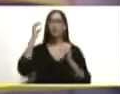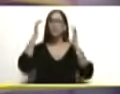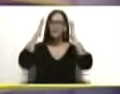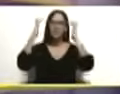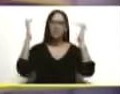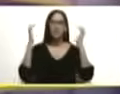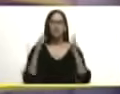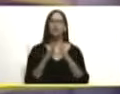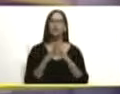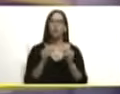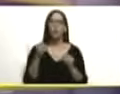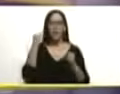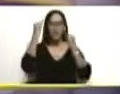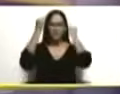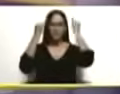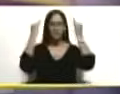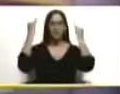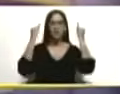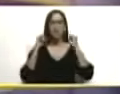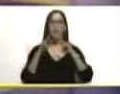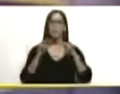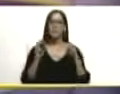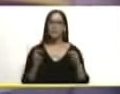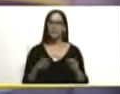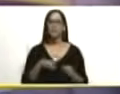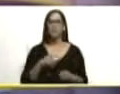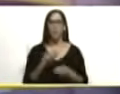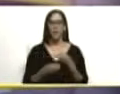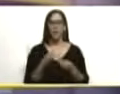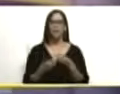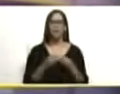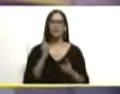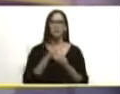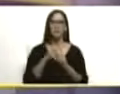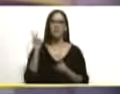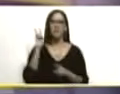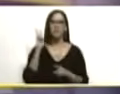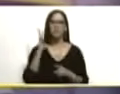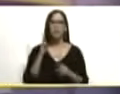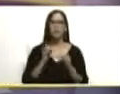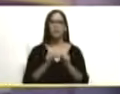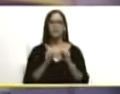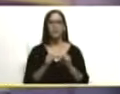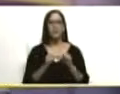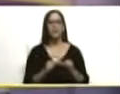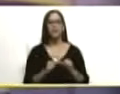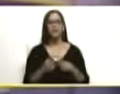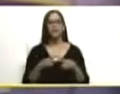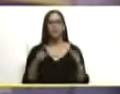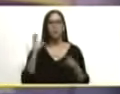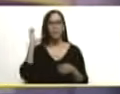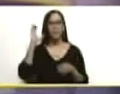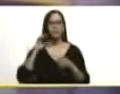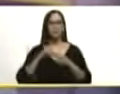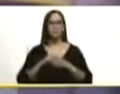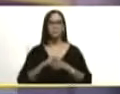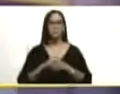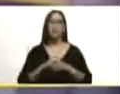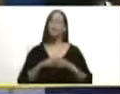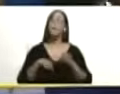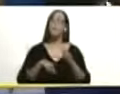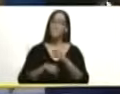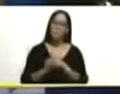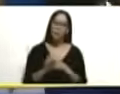inteligencia, todas las ideas y las investigaciones que se pueden hacer desde Venezuela para seguir creciendo como país. Correcto. Vamos a